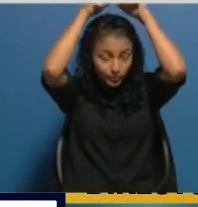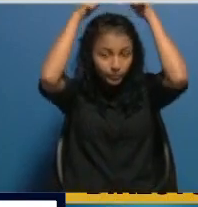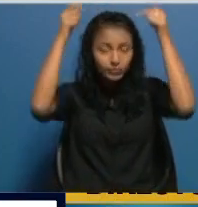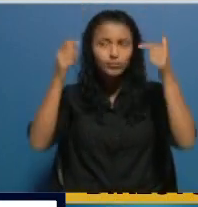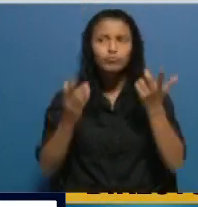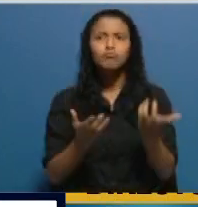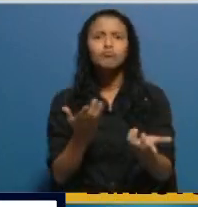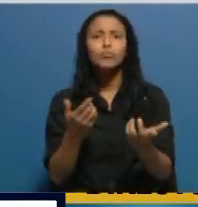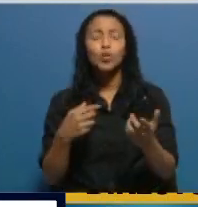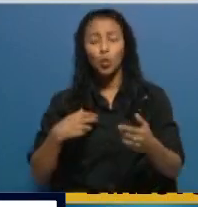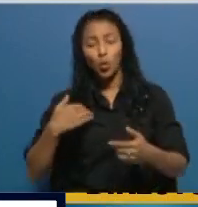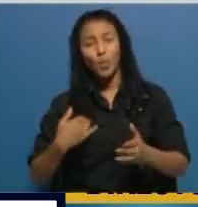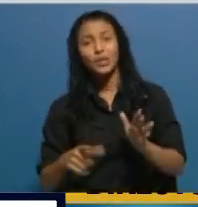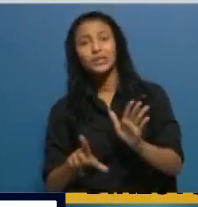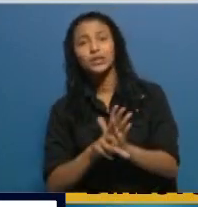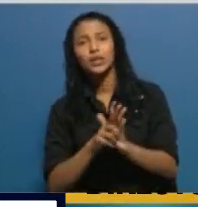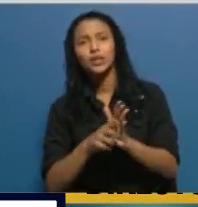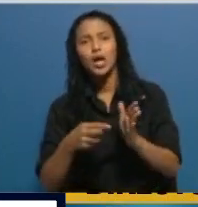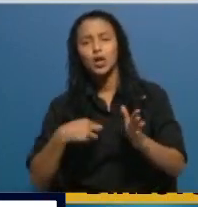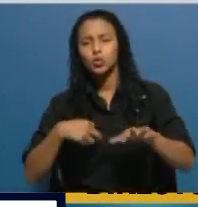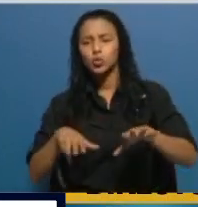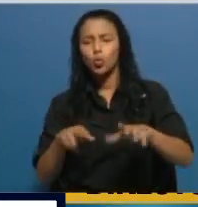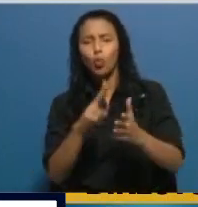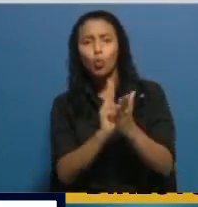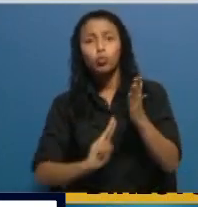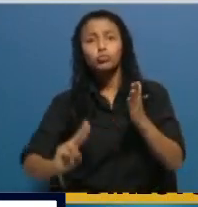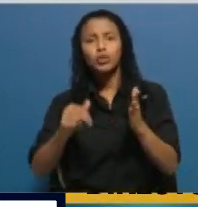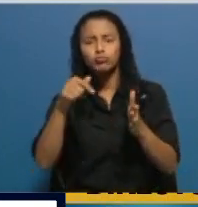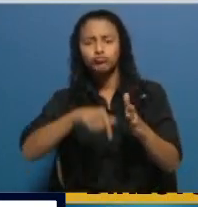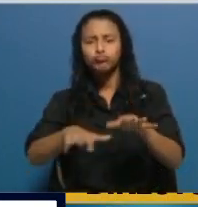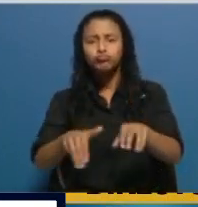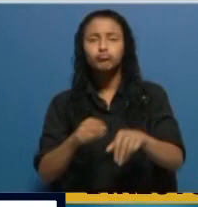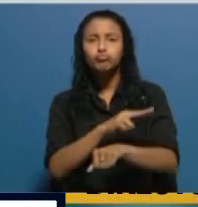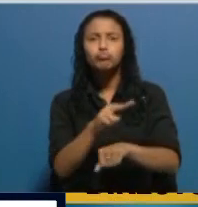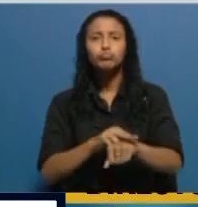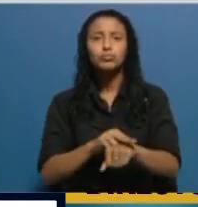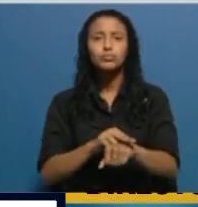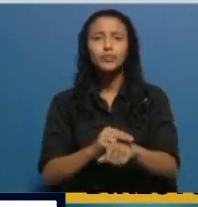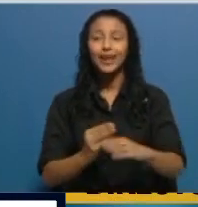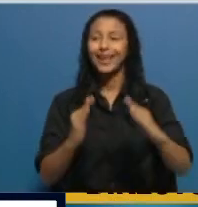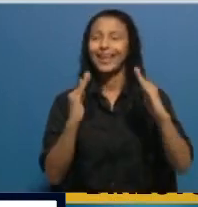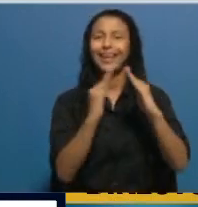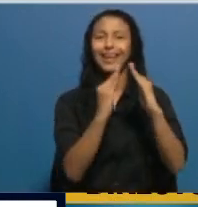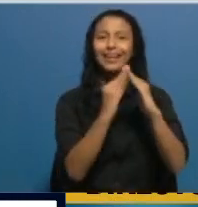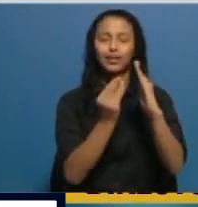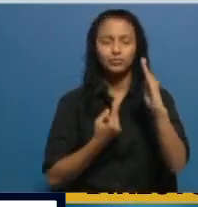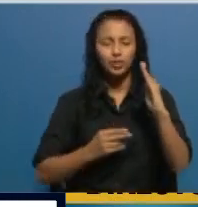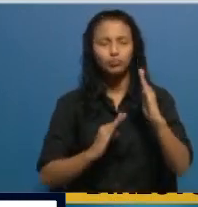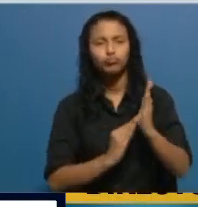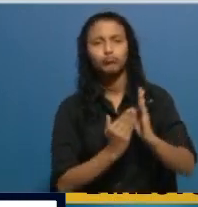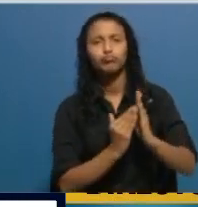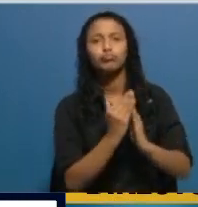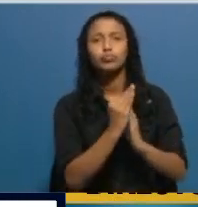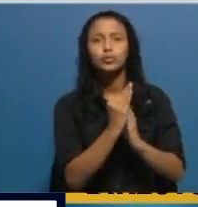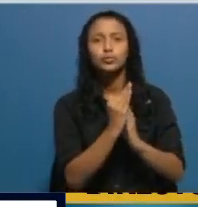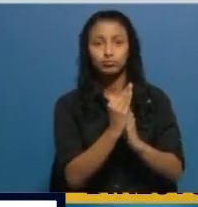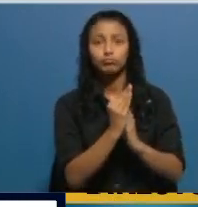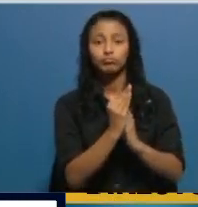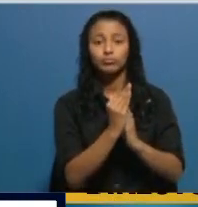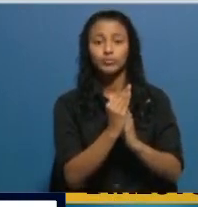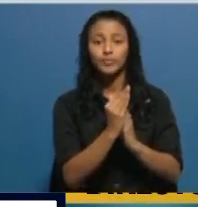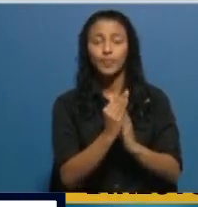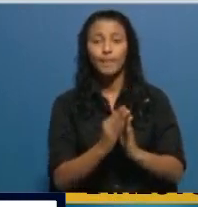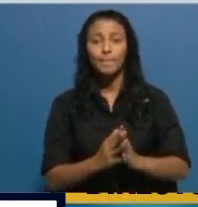utilicen este establecimiento como lo que siempre ha debido ser la casa del pueblo es tarea insoslayable